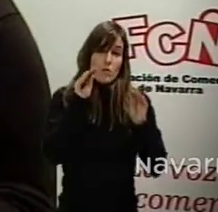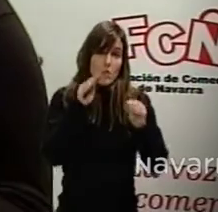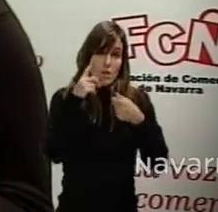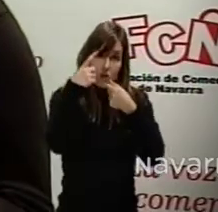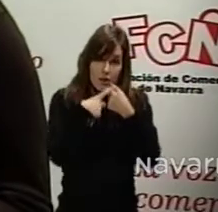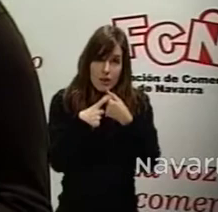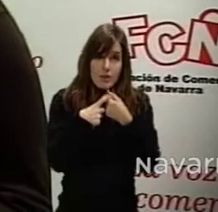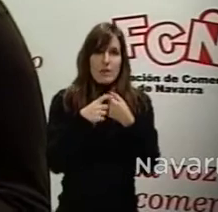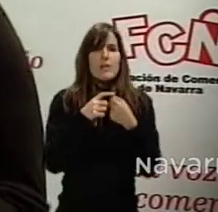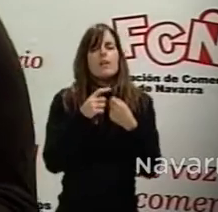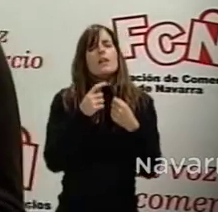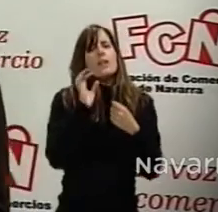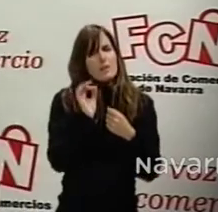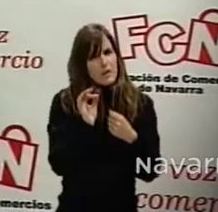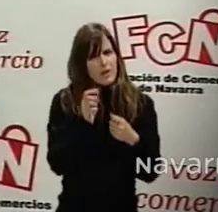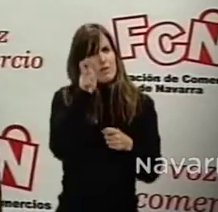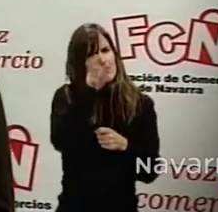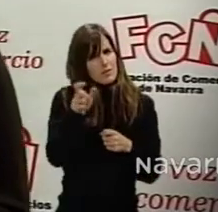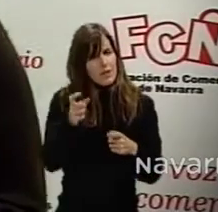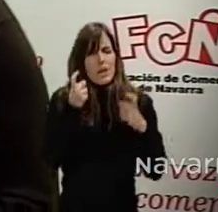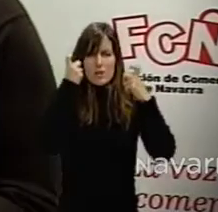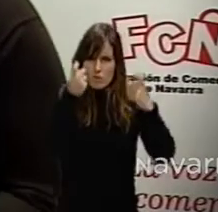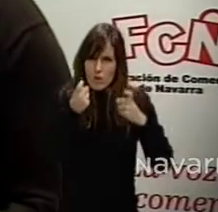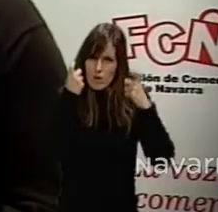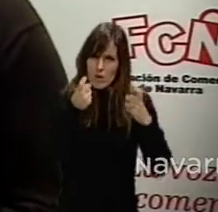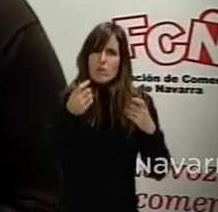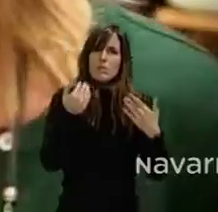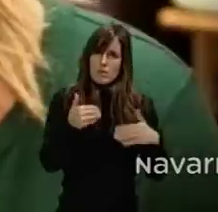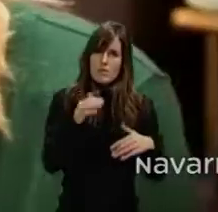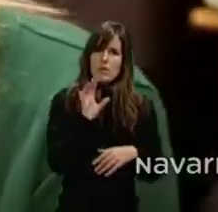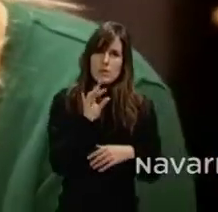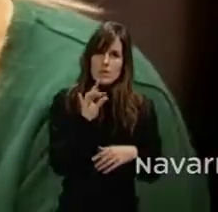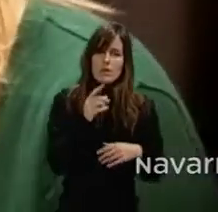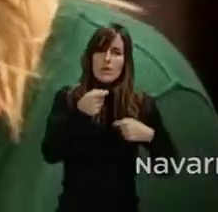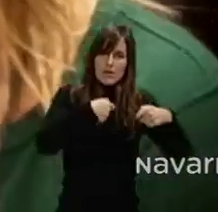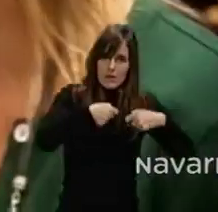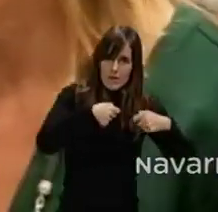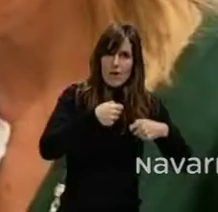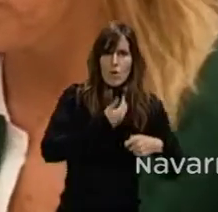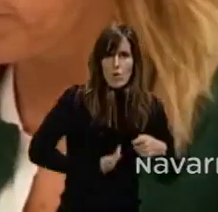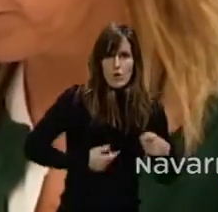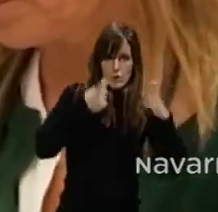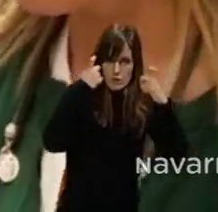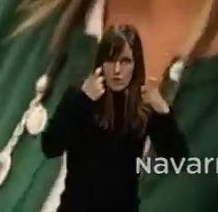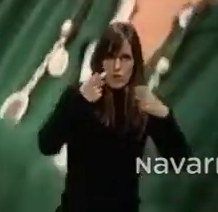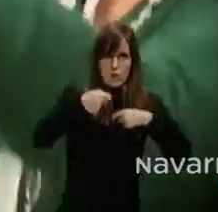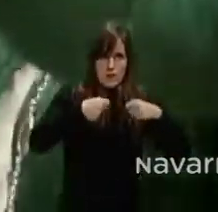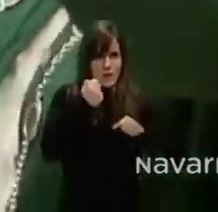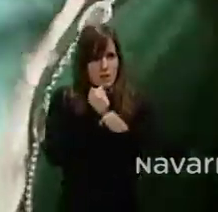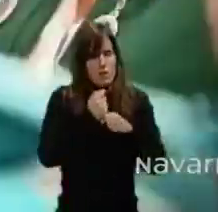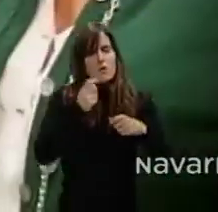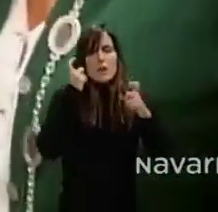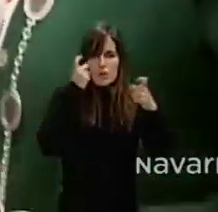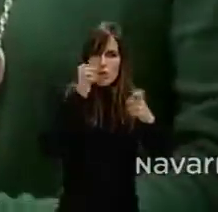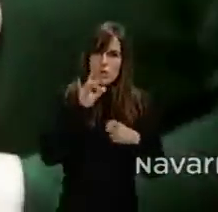supone pues un esfuerzo por parte del comerciante por parte del trabajador ahora también la vuelta que nosotros